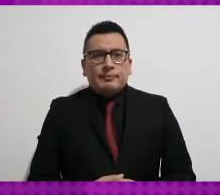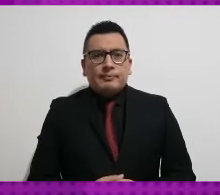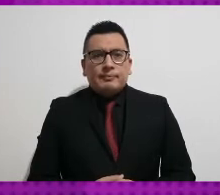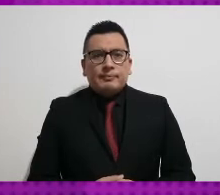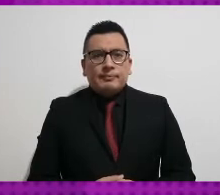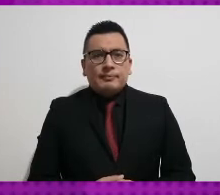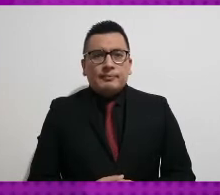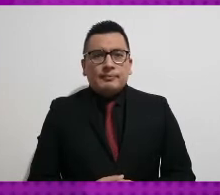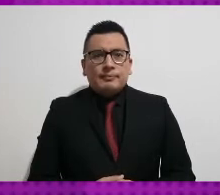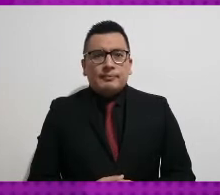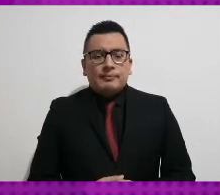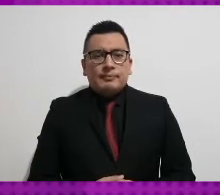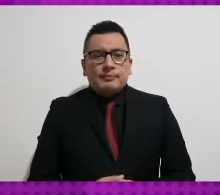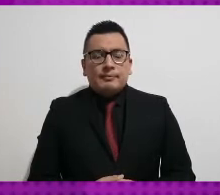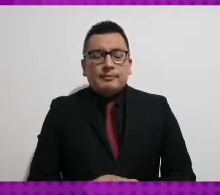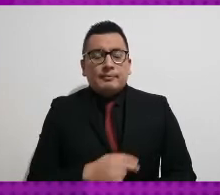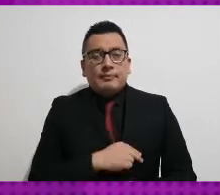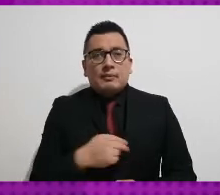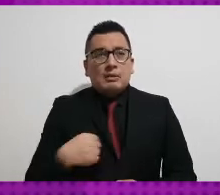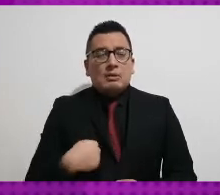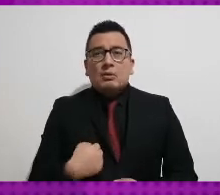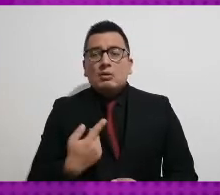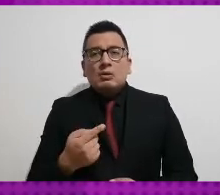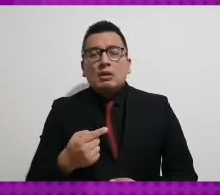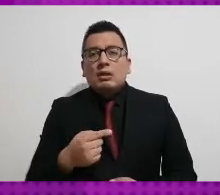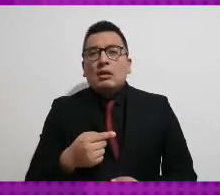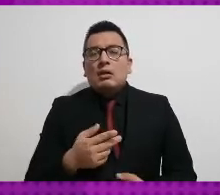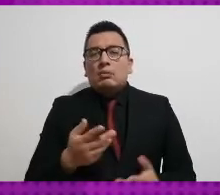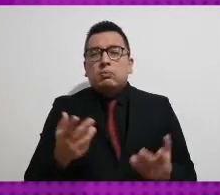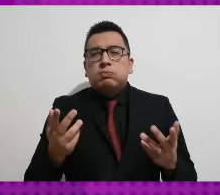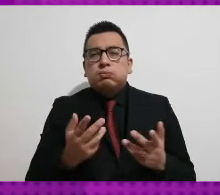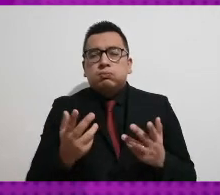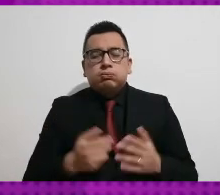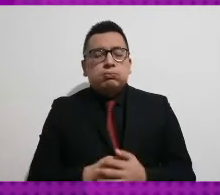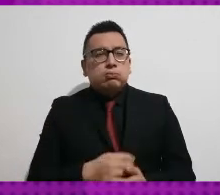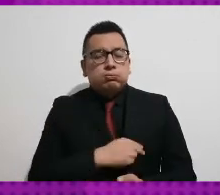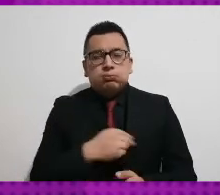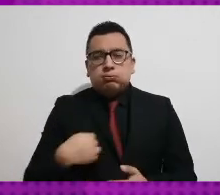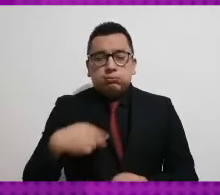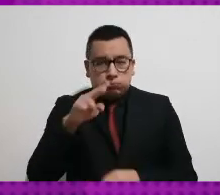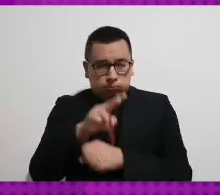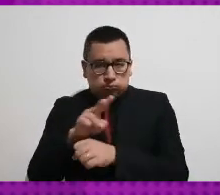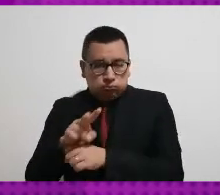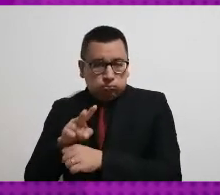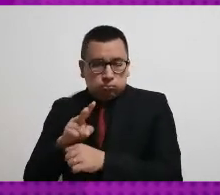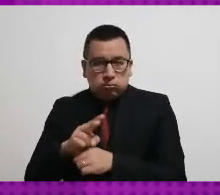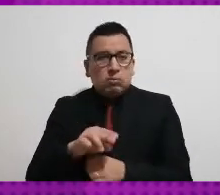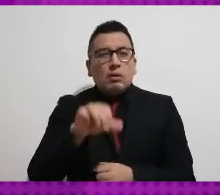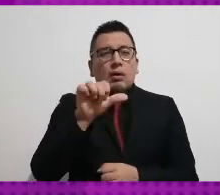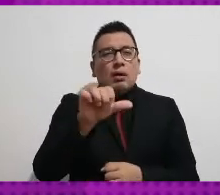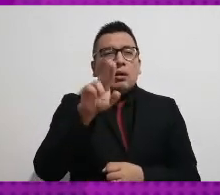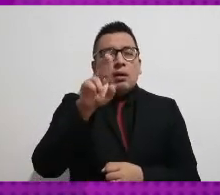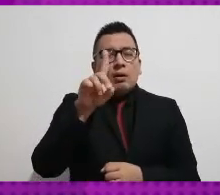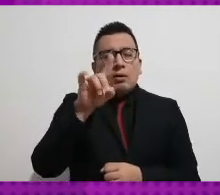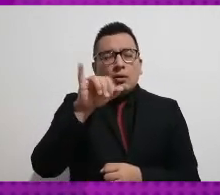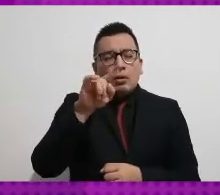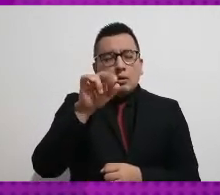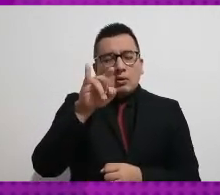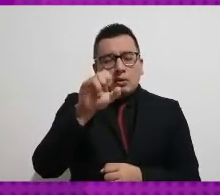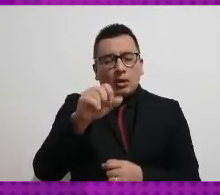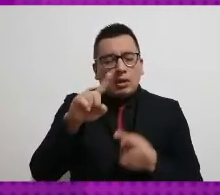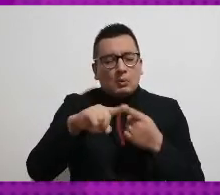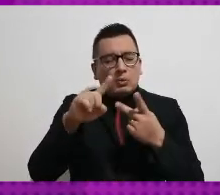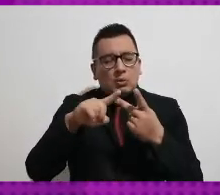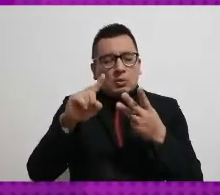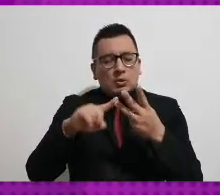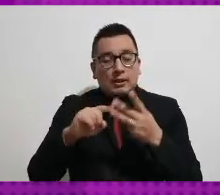anterior, que es una de las tres auditorías que generalmente conocemos. La auditoría